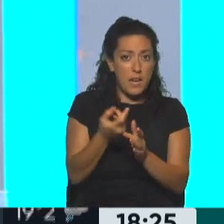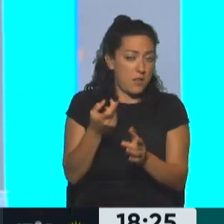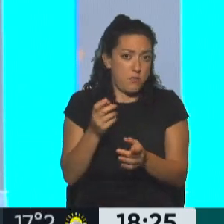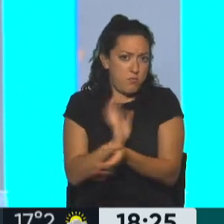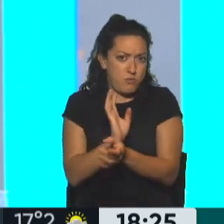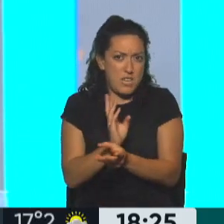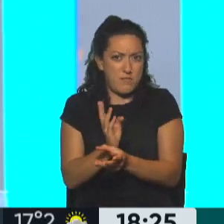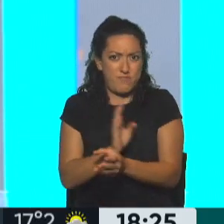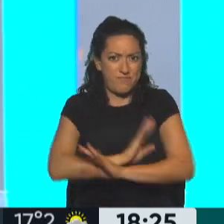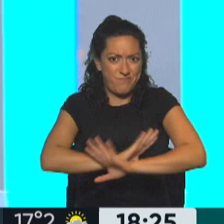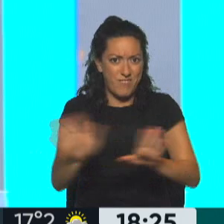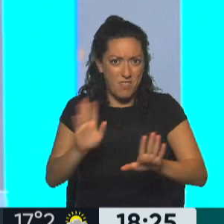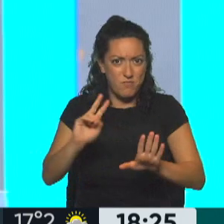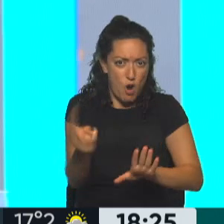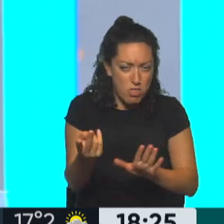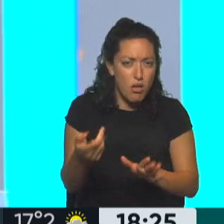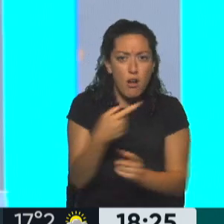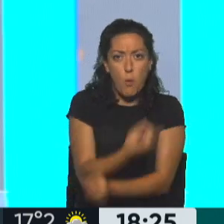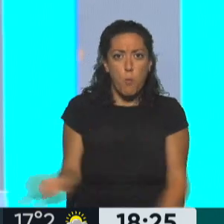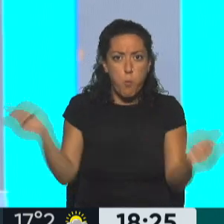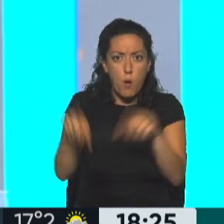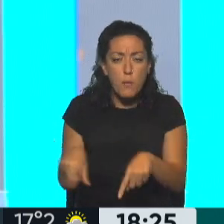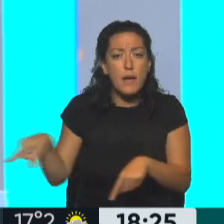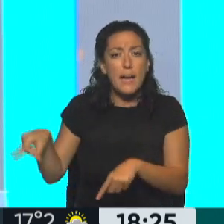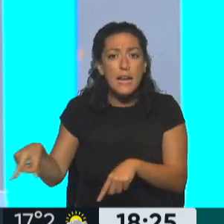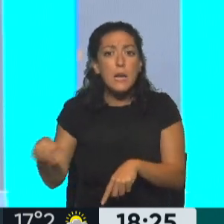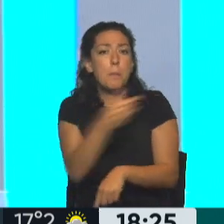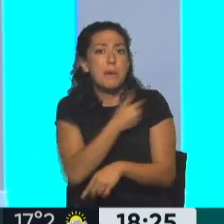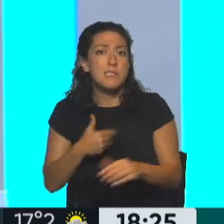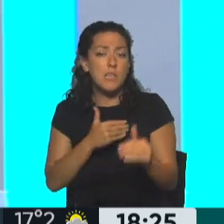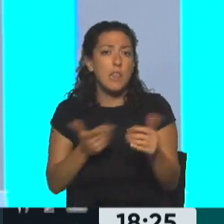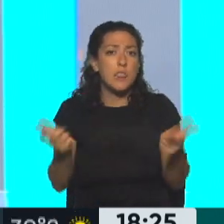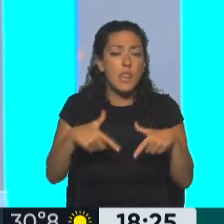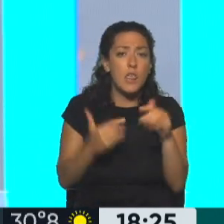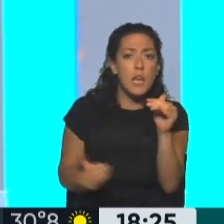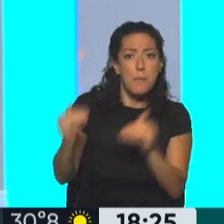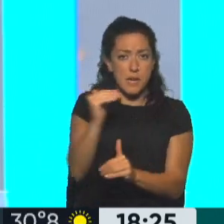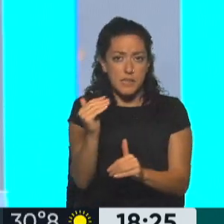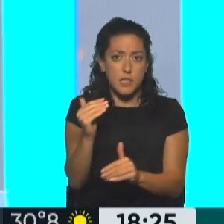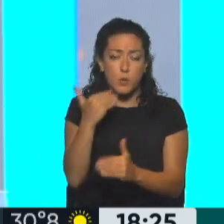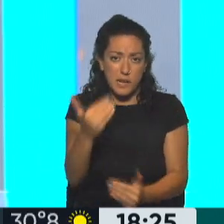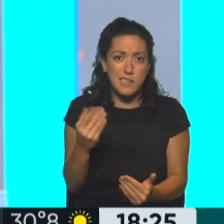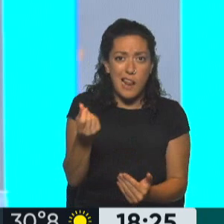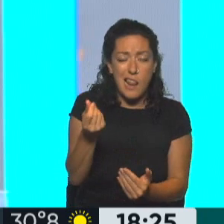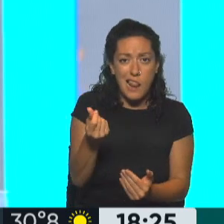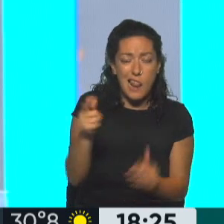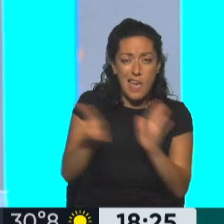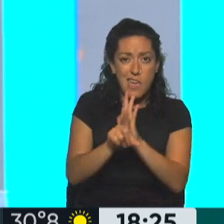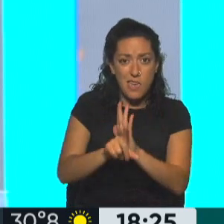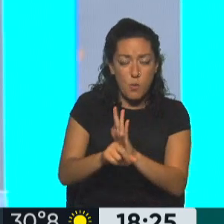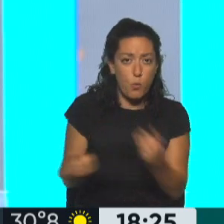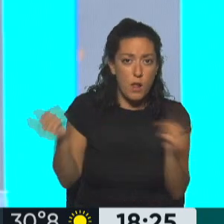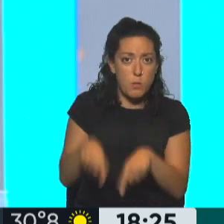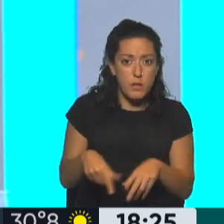muerta. Él es presidente del Consejo de la Magistratura por una ley derogada. ¿Y eso qué hace? Que él tenga a cargo el organismo que selecciona